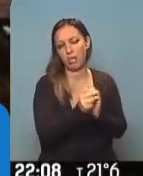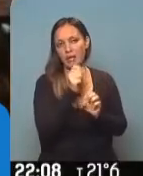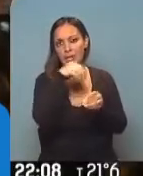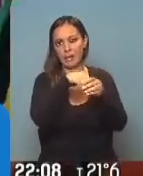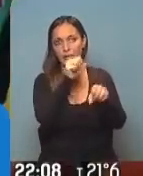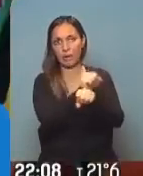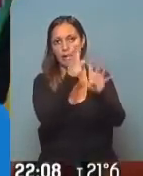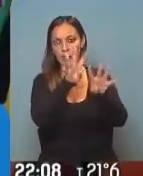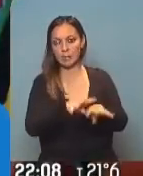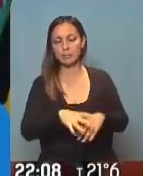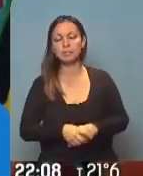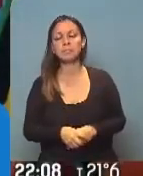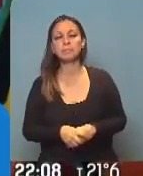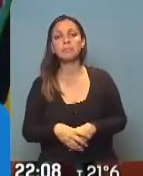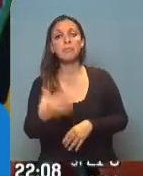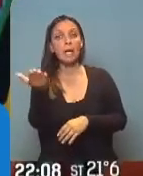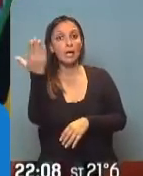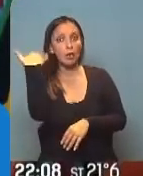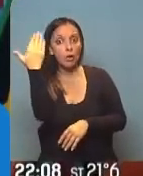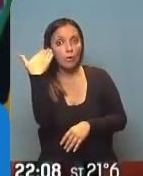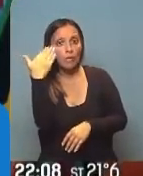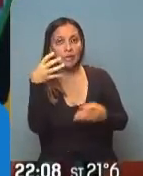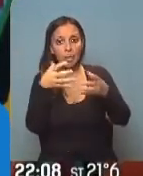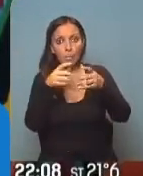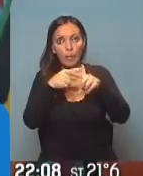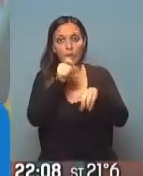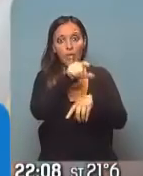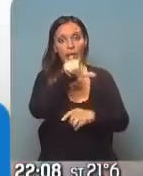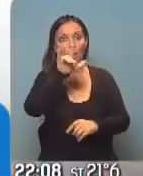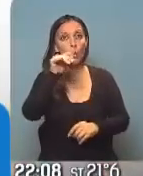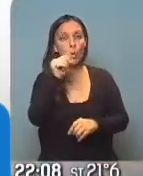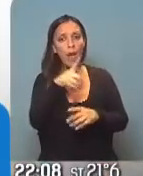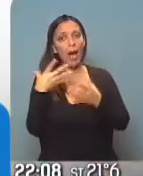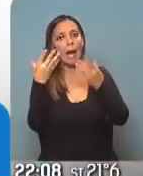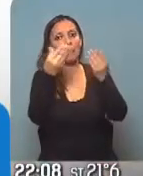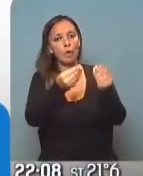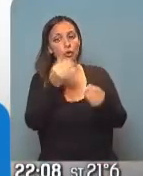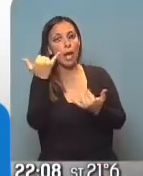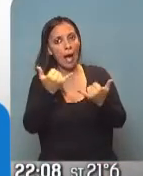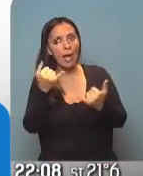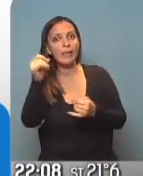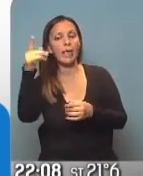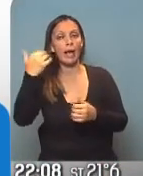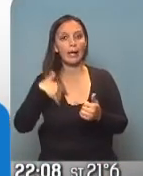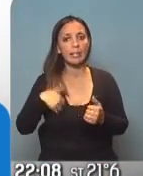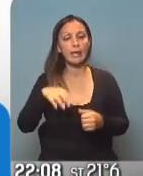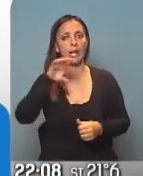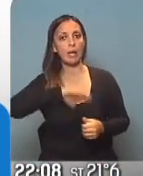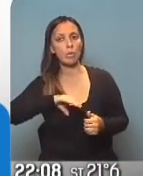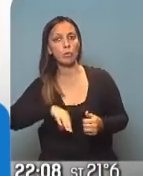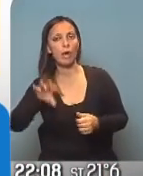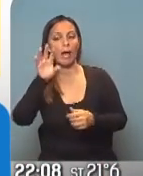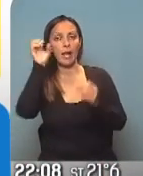la conferencia, el PT recibió el apoyo de dirigentes de Argentina, Portugal, España y Grecia, quienes coincidieron